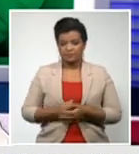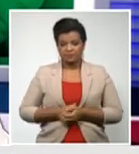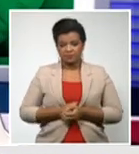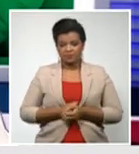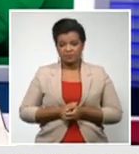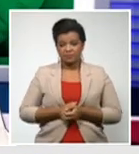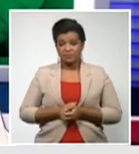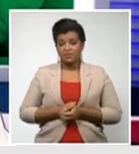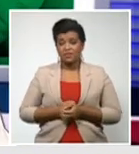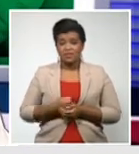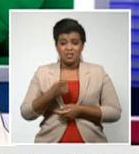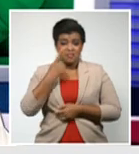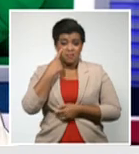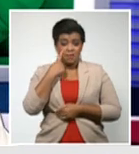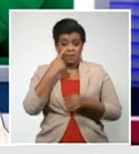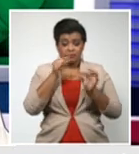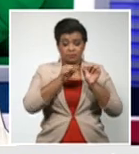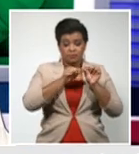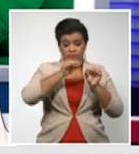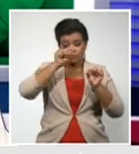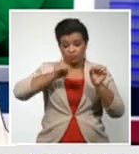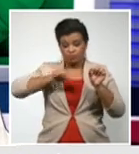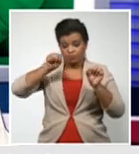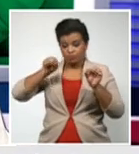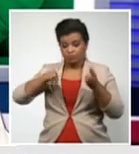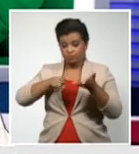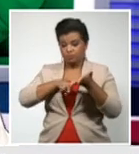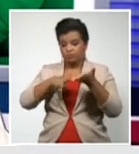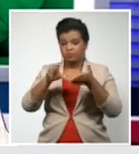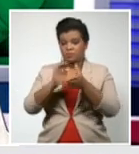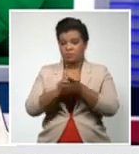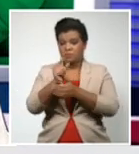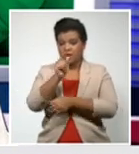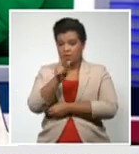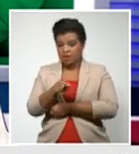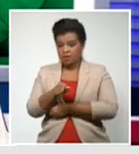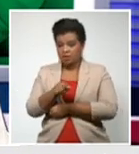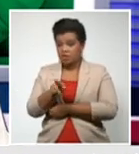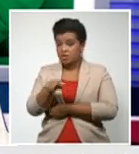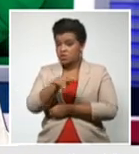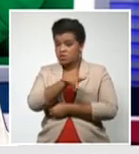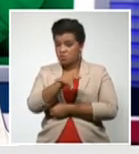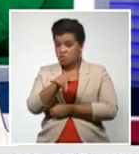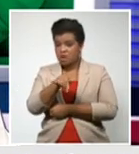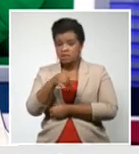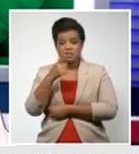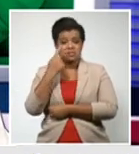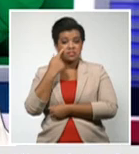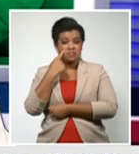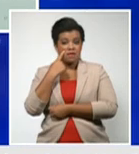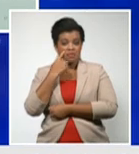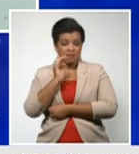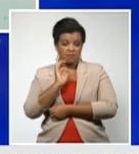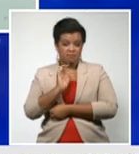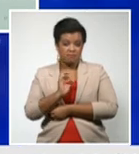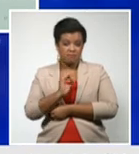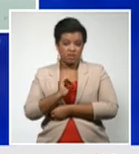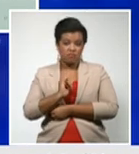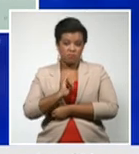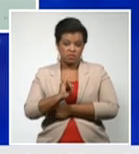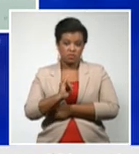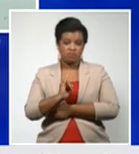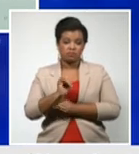vemos la curva de Mayabeque, pues también se puede apreciar este comportamiento que se ha